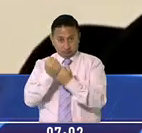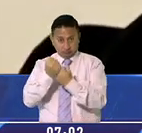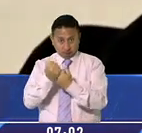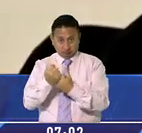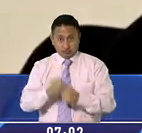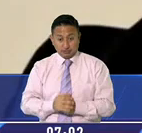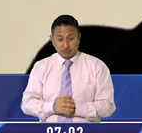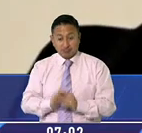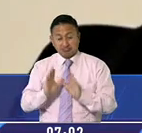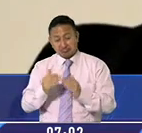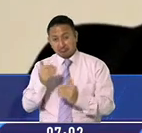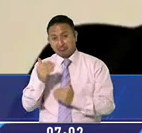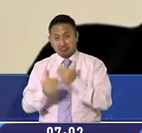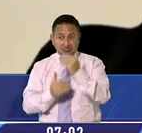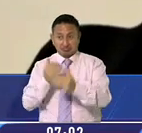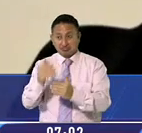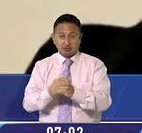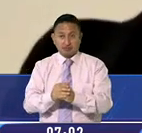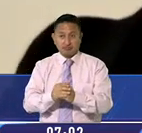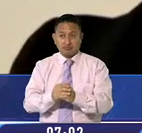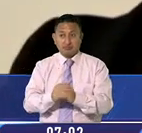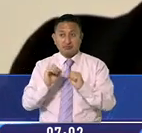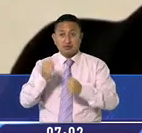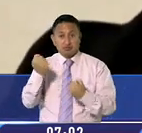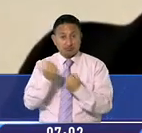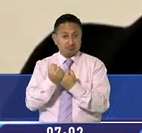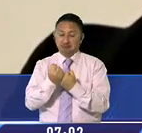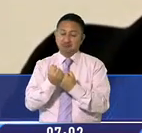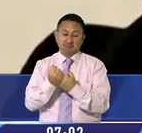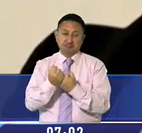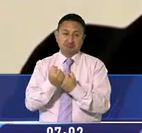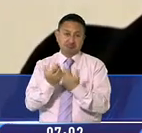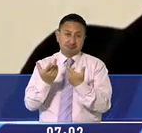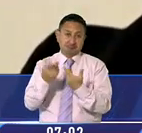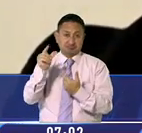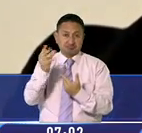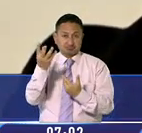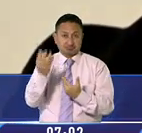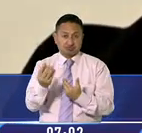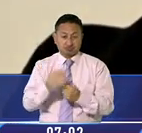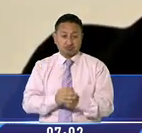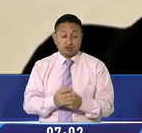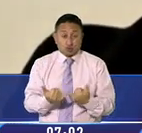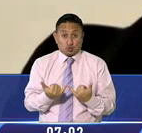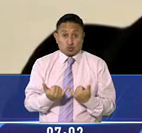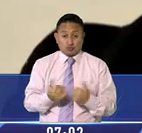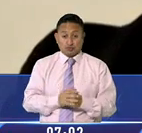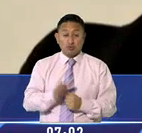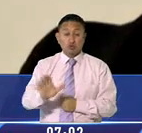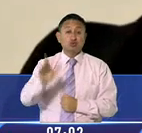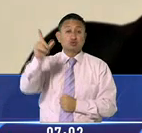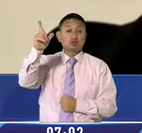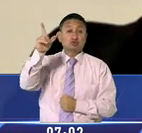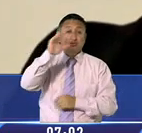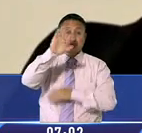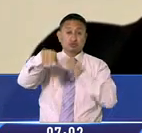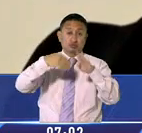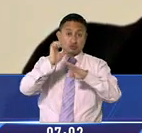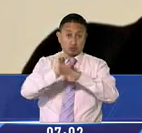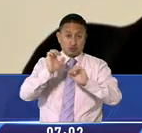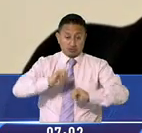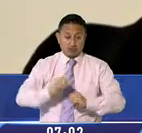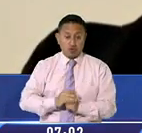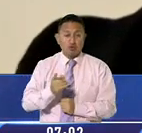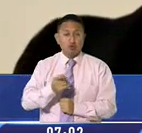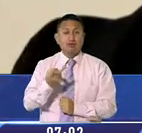va perdiendo fuerza. Ahora no solo se trata de su liderazgo a nivel nacional, sino como hemos visto, de sus liderazgos